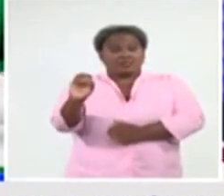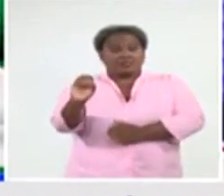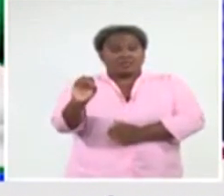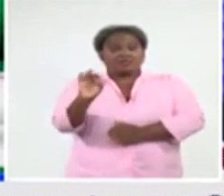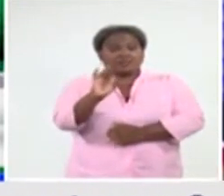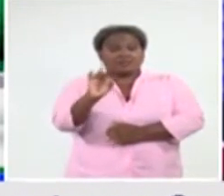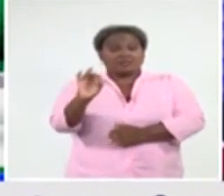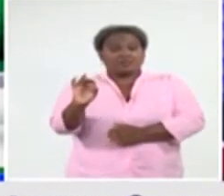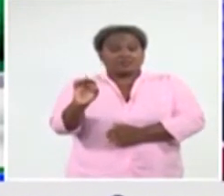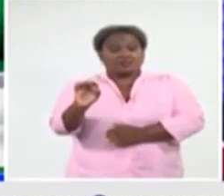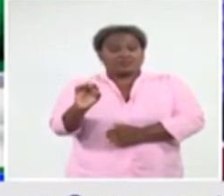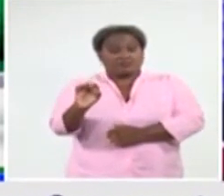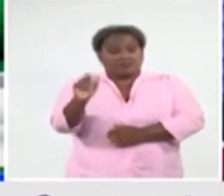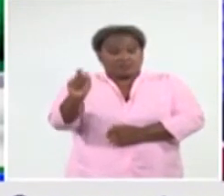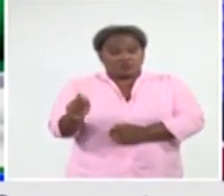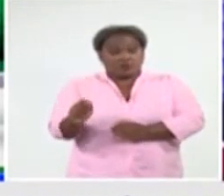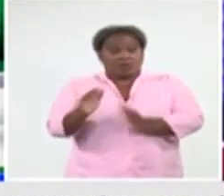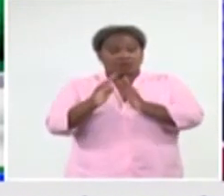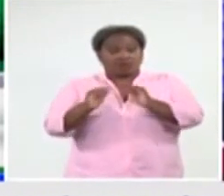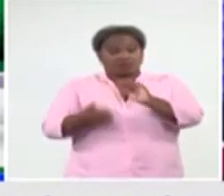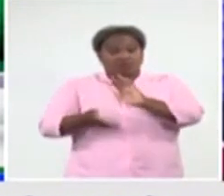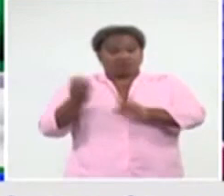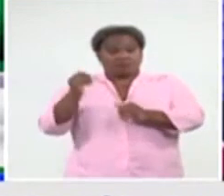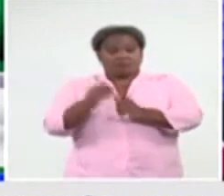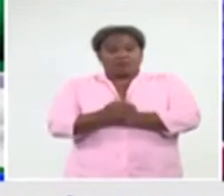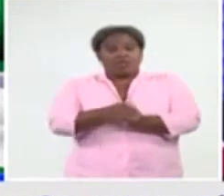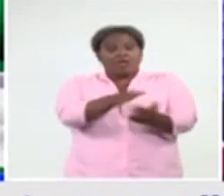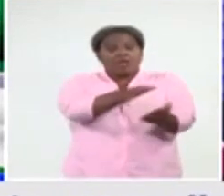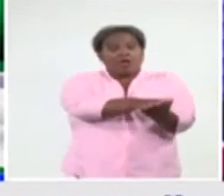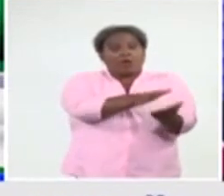8.777 altas, pues se acumulan